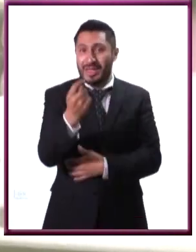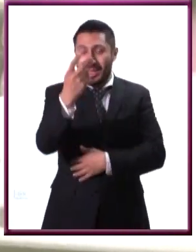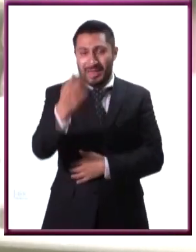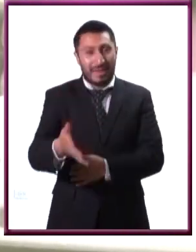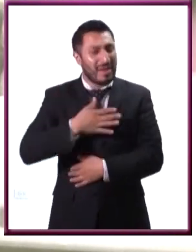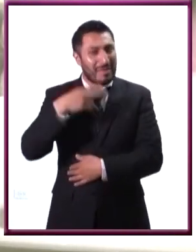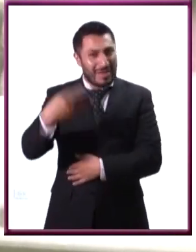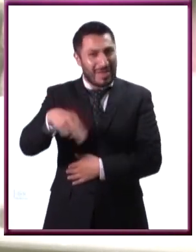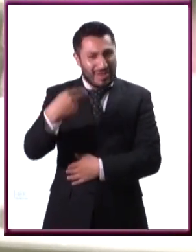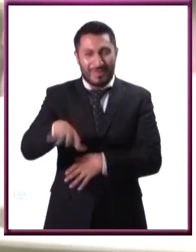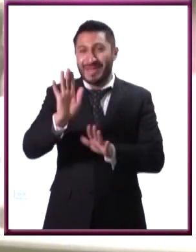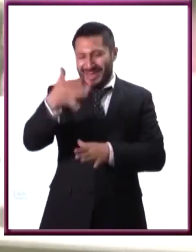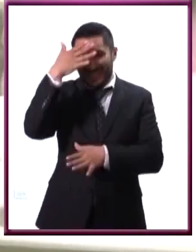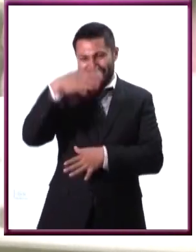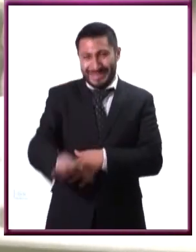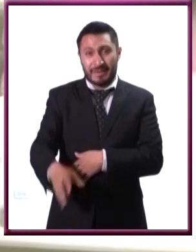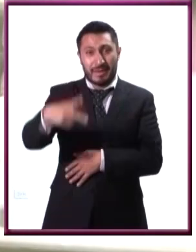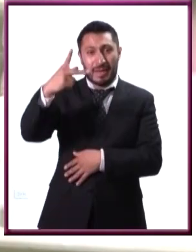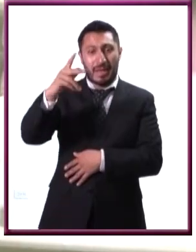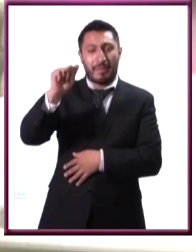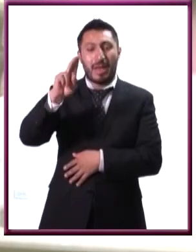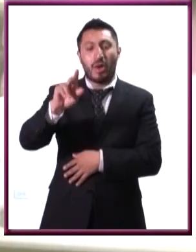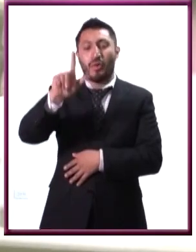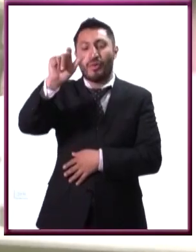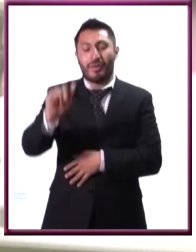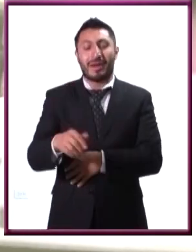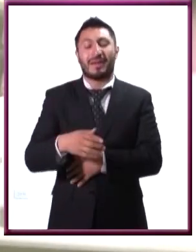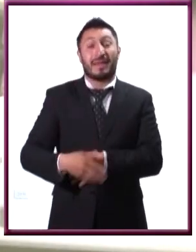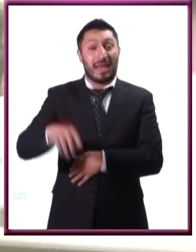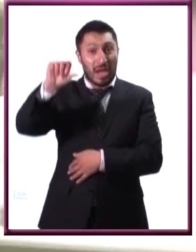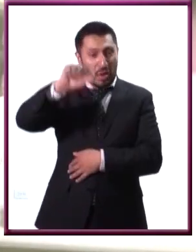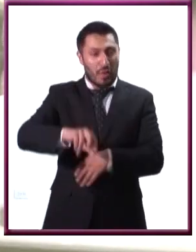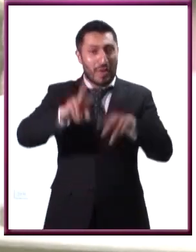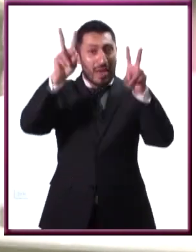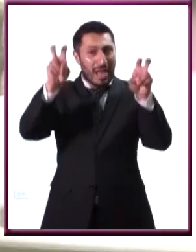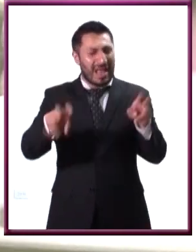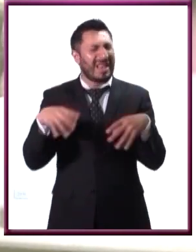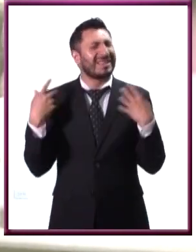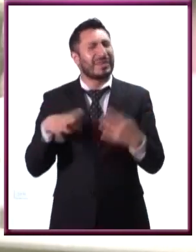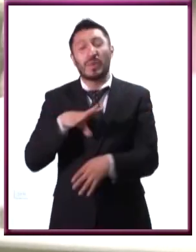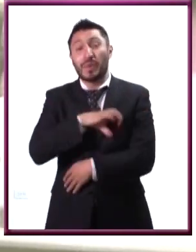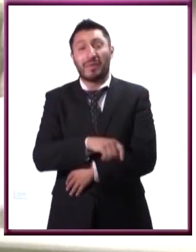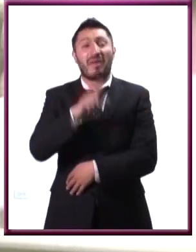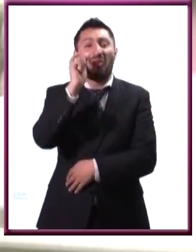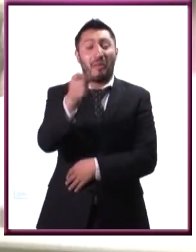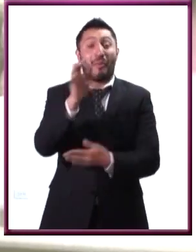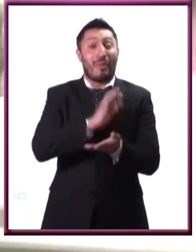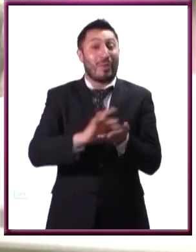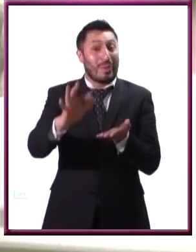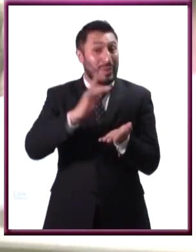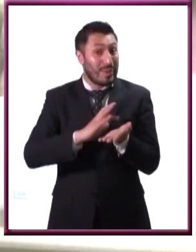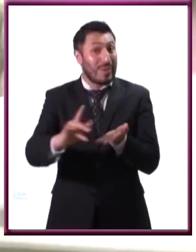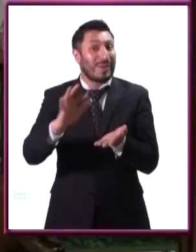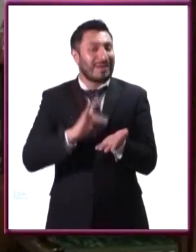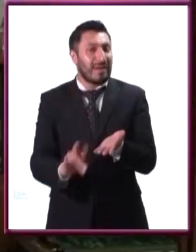TV. Mi nombre ya lo conocen, soy Paula Valdés y hoy hablaremos de uno de mis temas favoritos, la